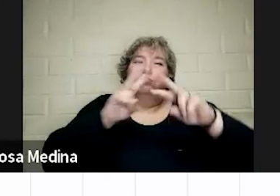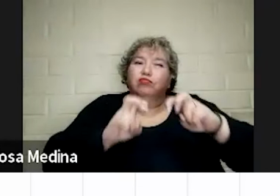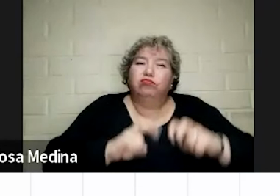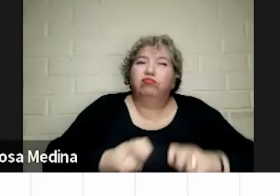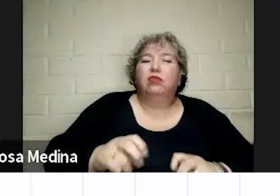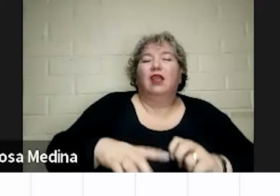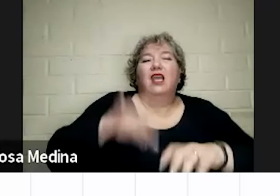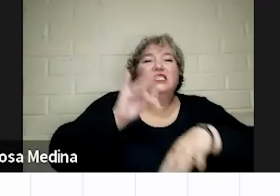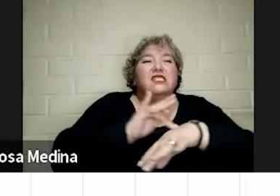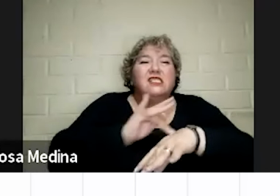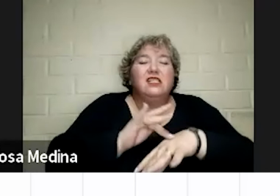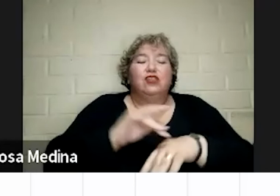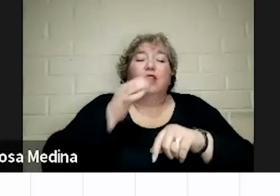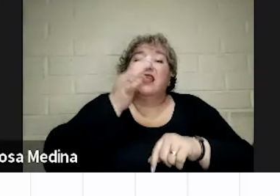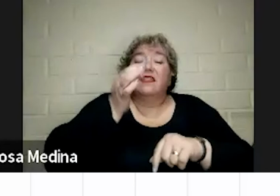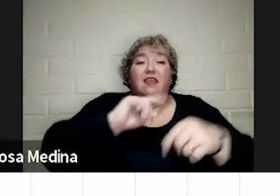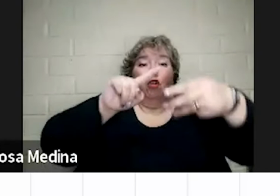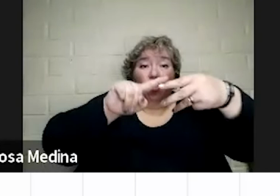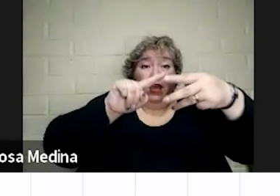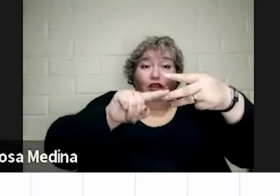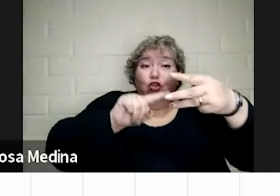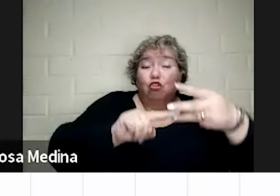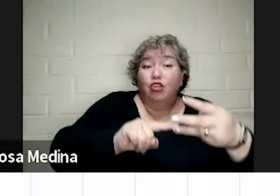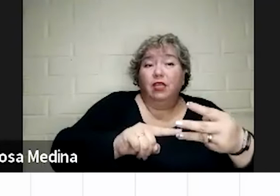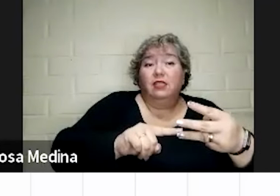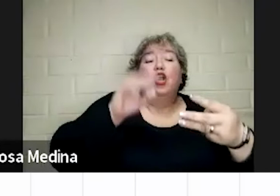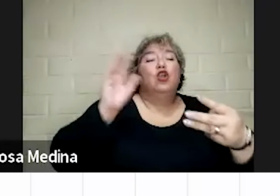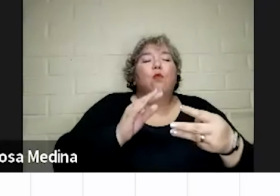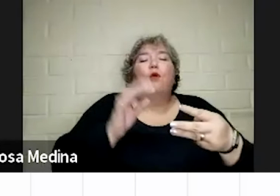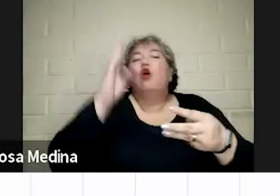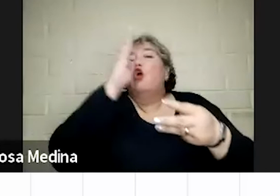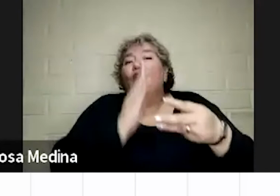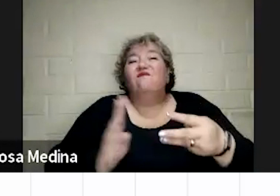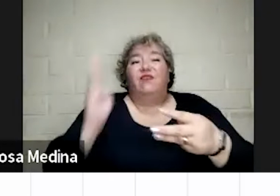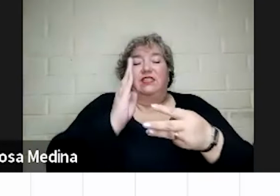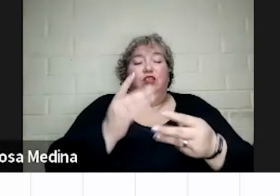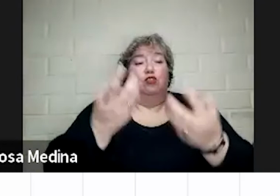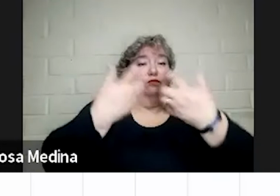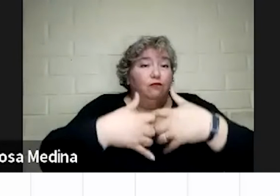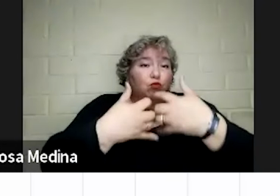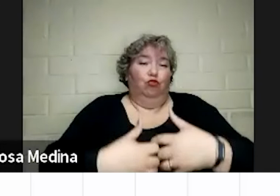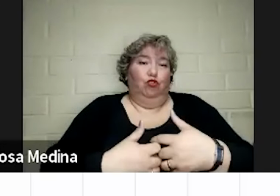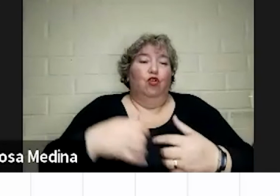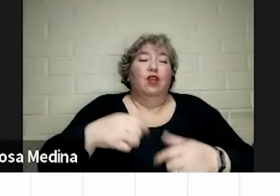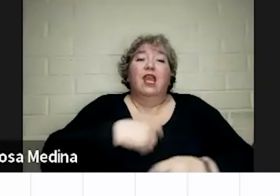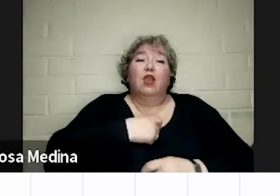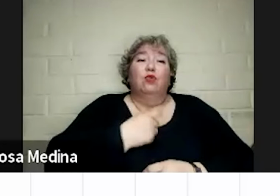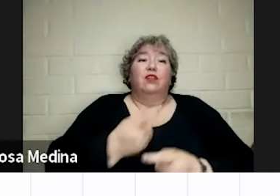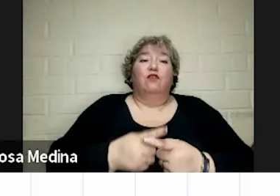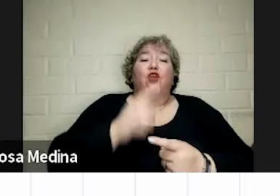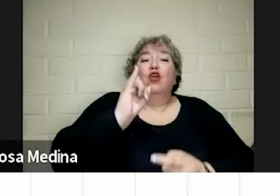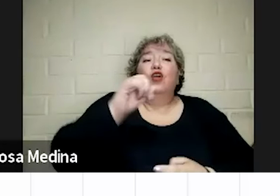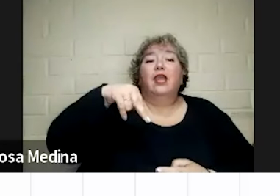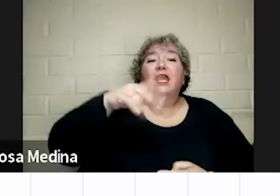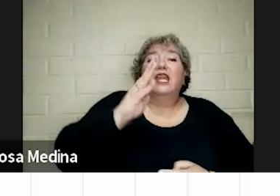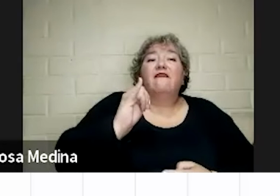y describió estos 3 componentes como los componentes básicos de las funciones ejecutivas, que son la inhibición, la